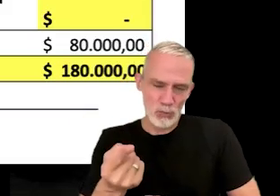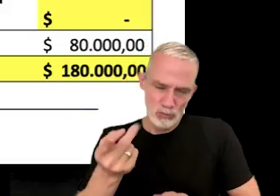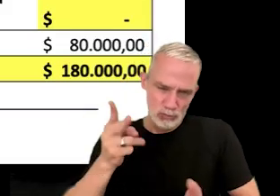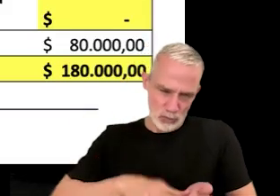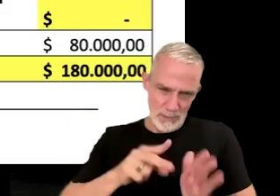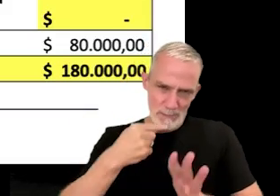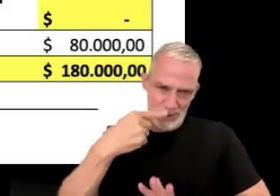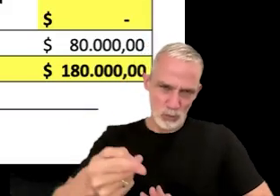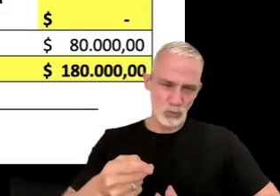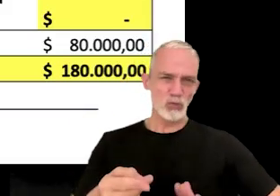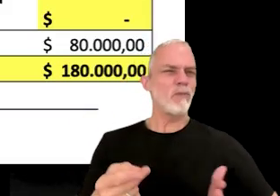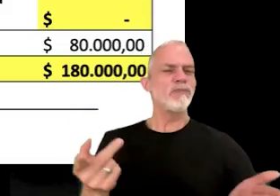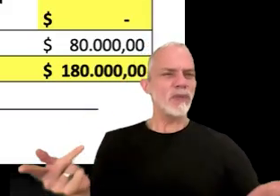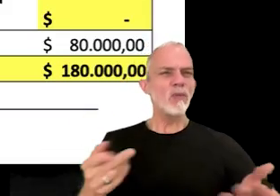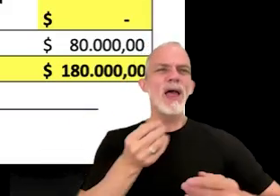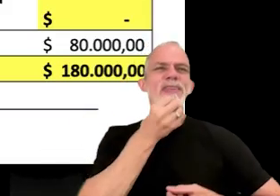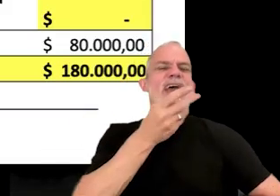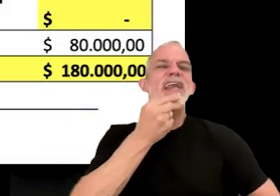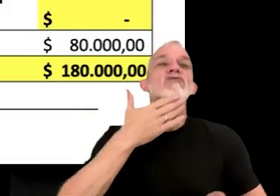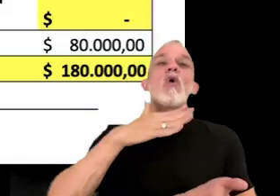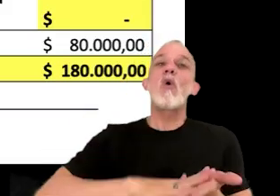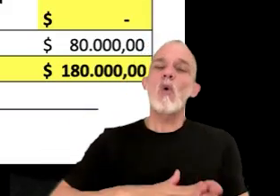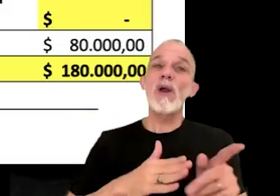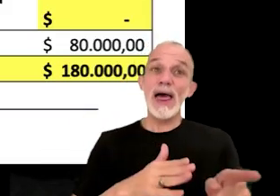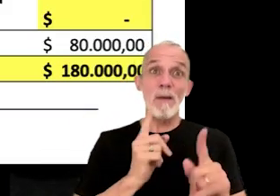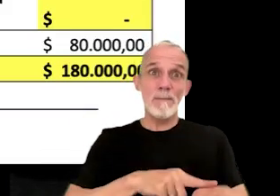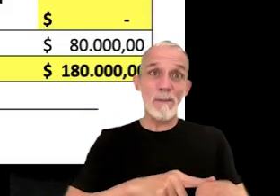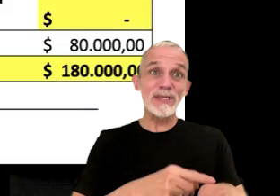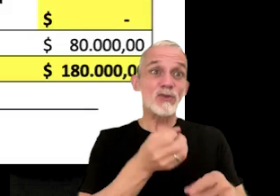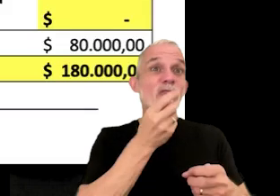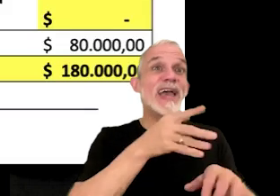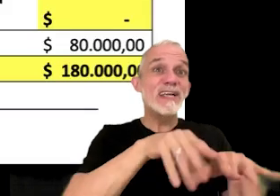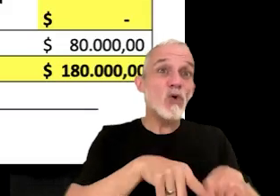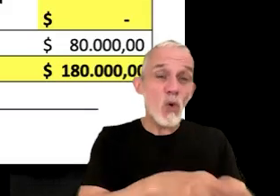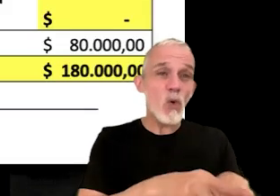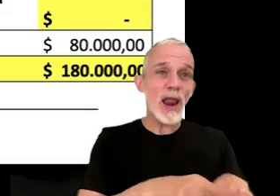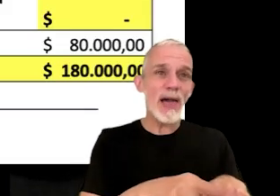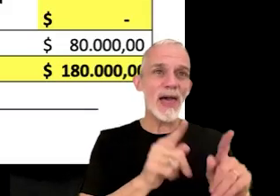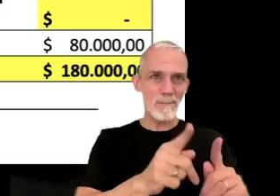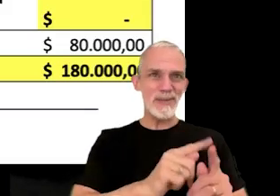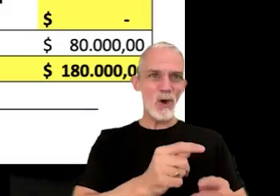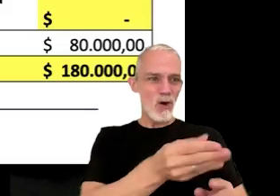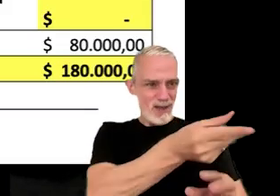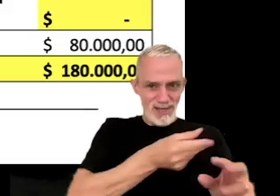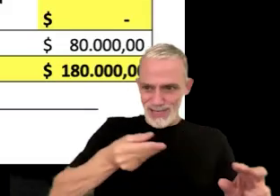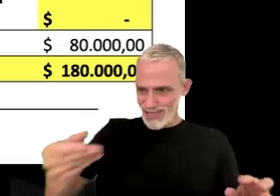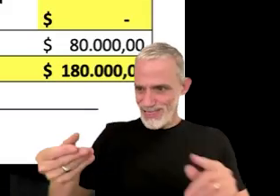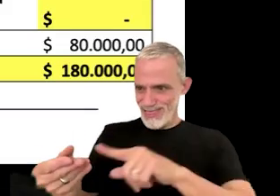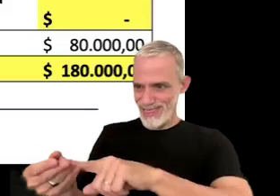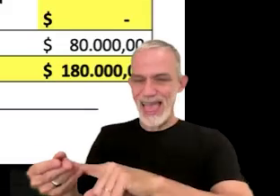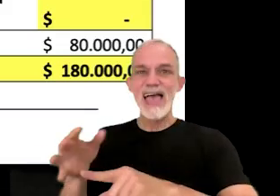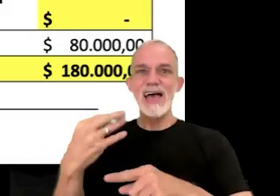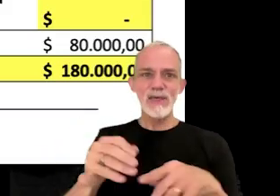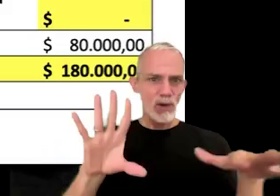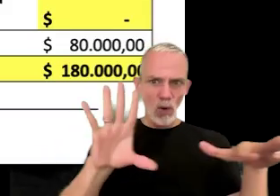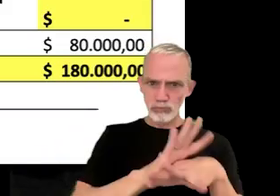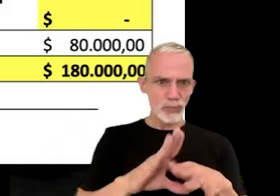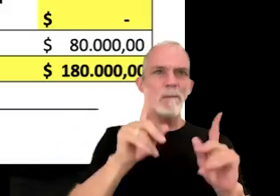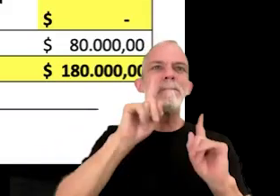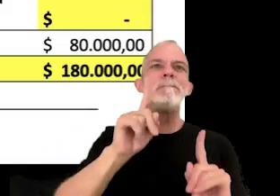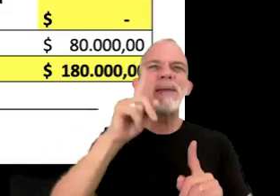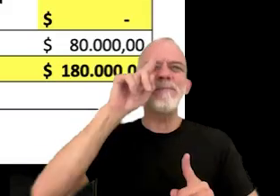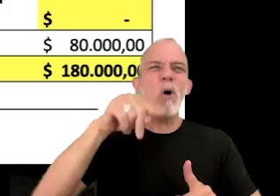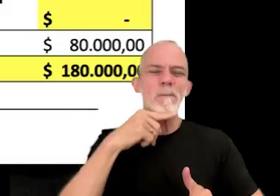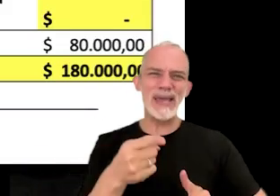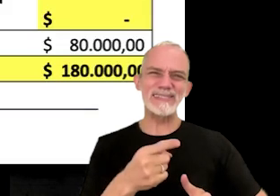nuevamente, en la declaración jurada, al momento de hacer la declaración jurada junto con la reimputación, tienen que coincidir en el mes, es el